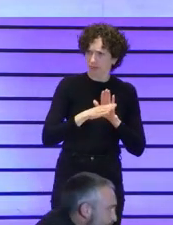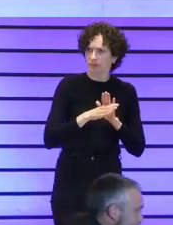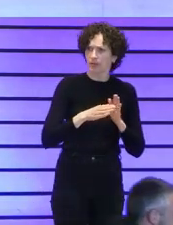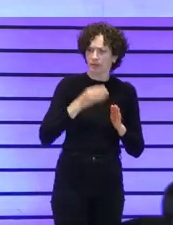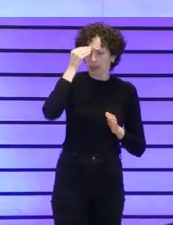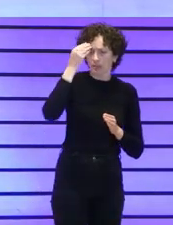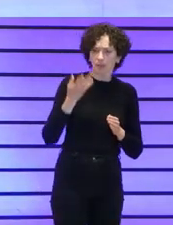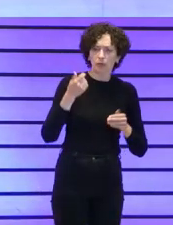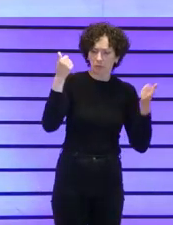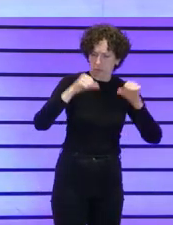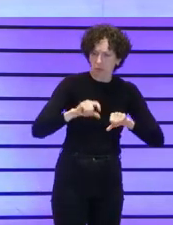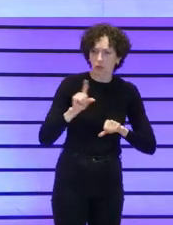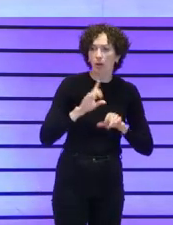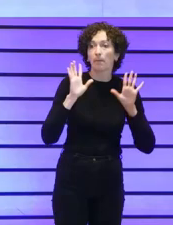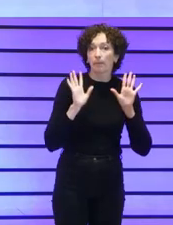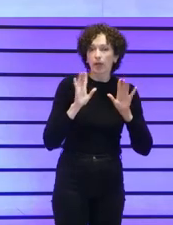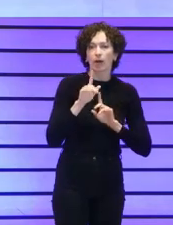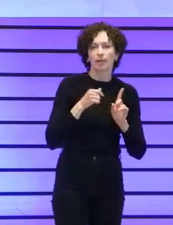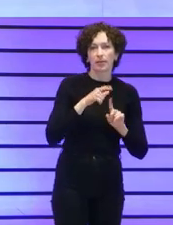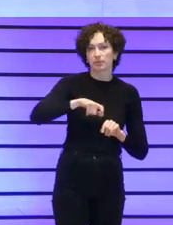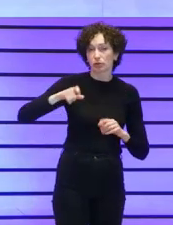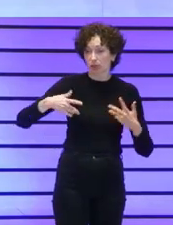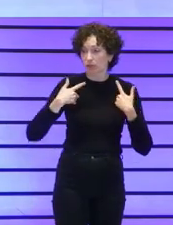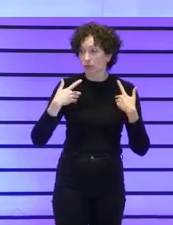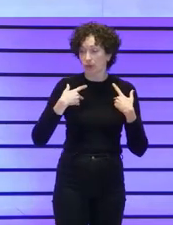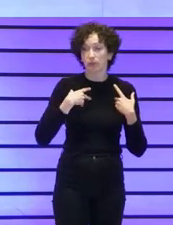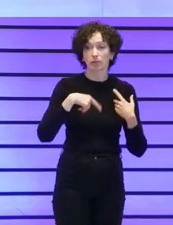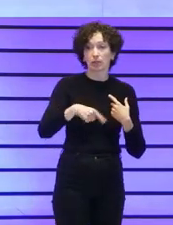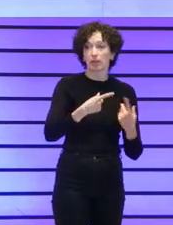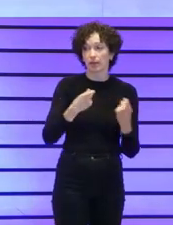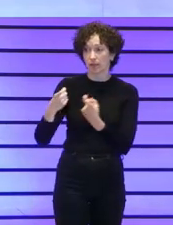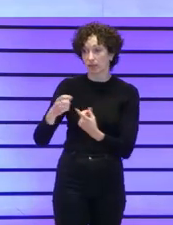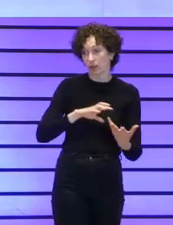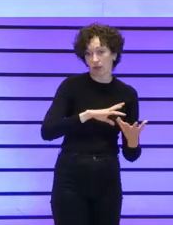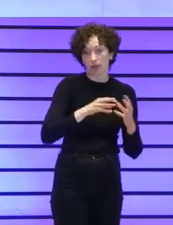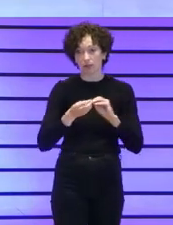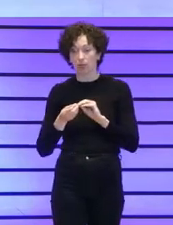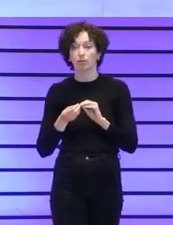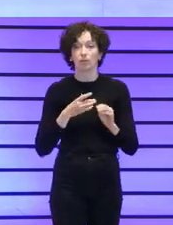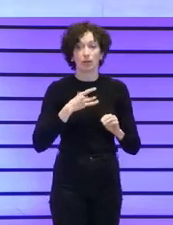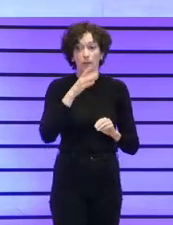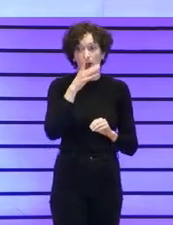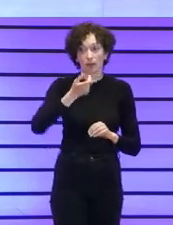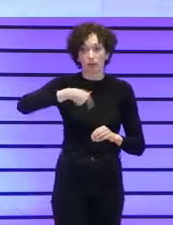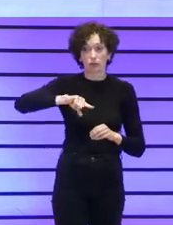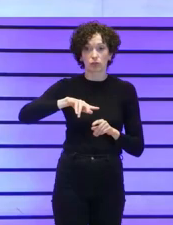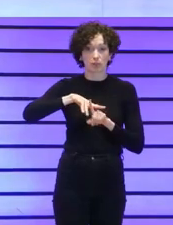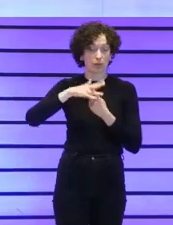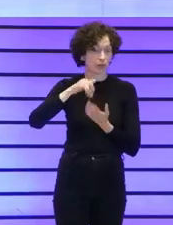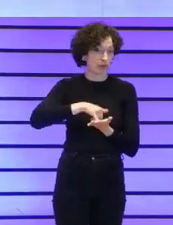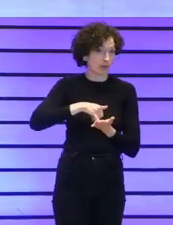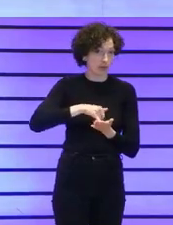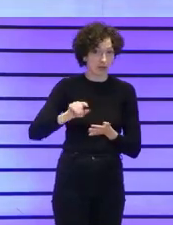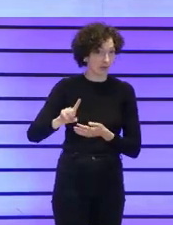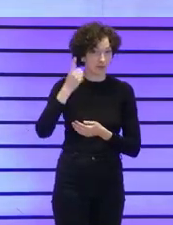capaces de responder a las necesidades de las personas que más sufren, que están en situación de mayor vulnerabilidad? Bueno, muchísimas